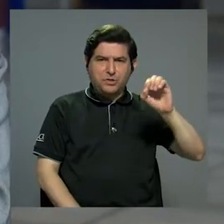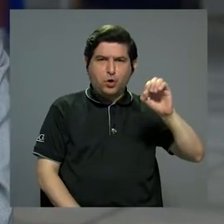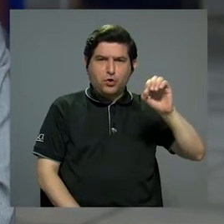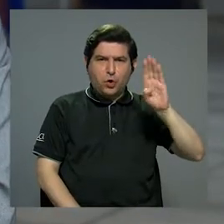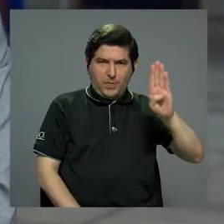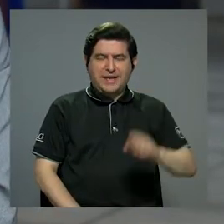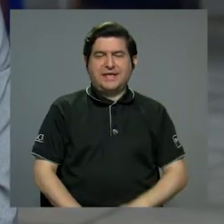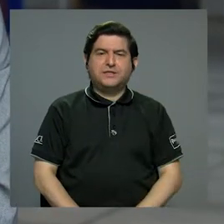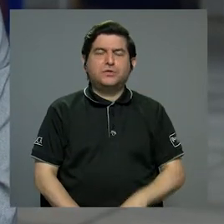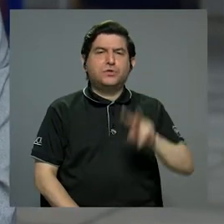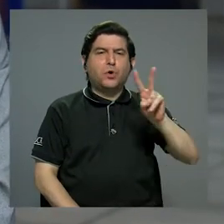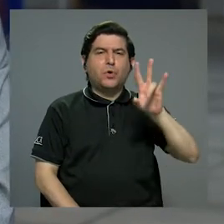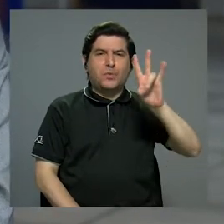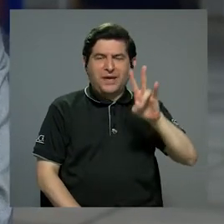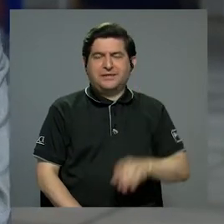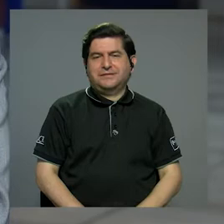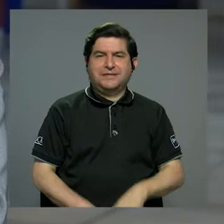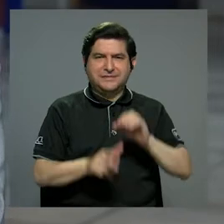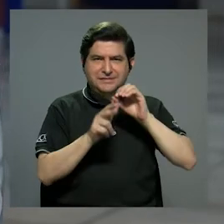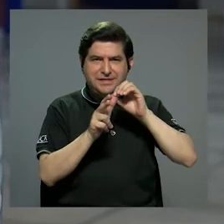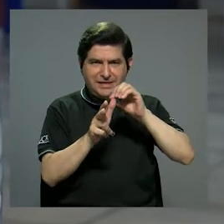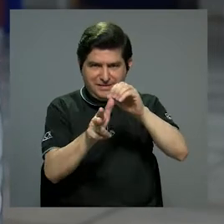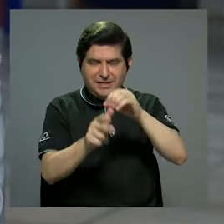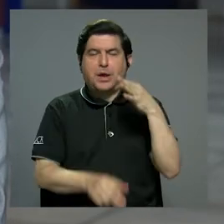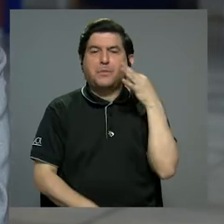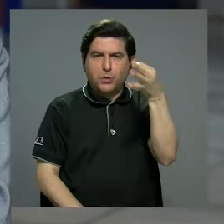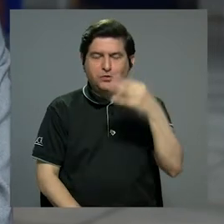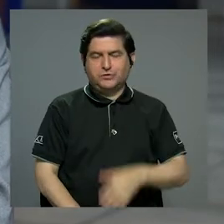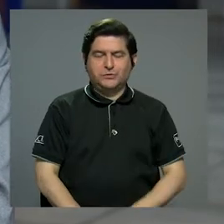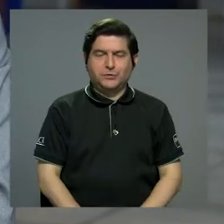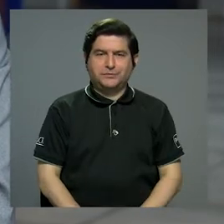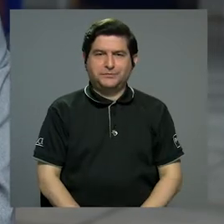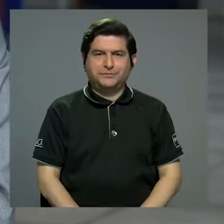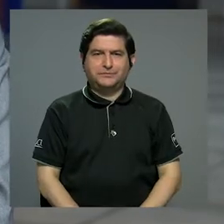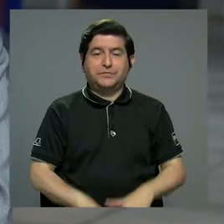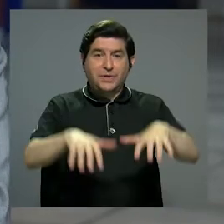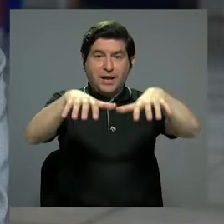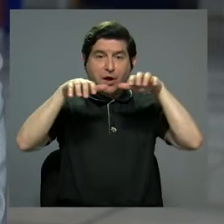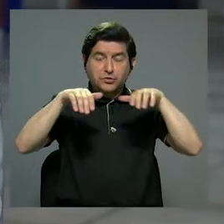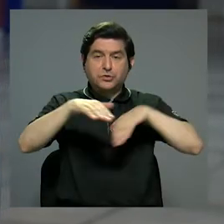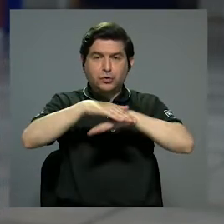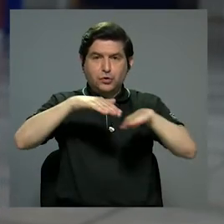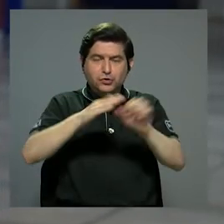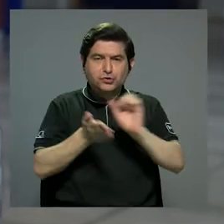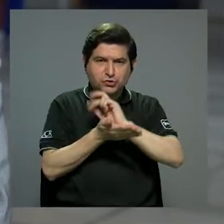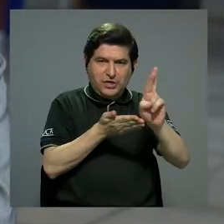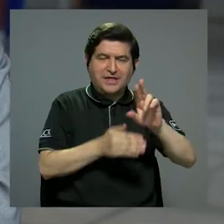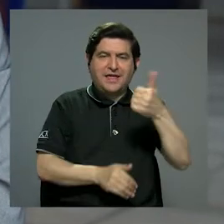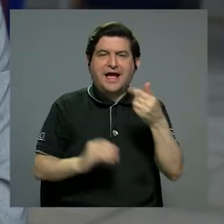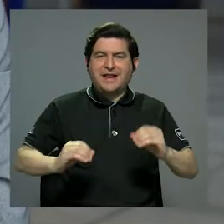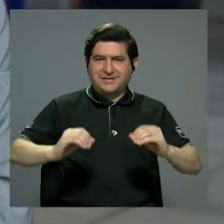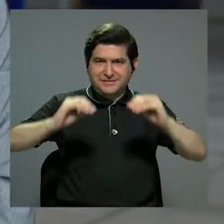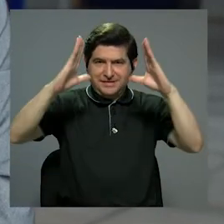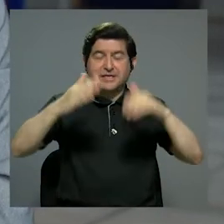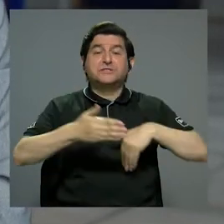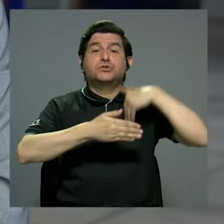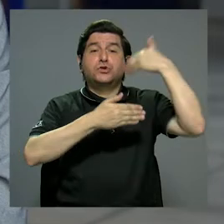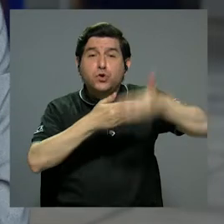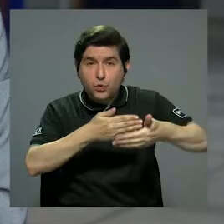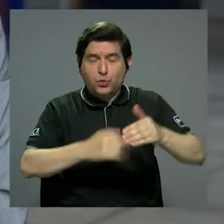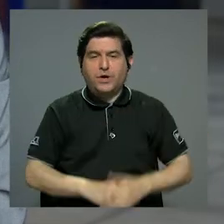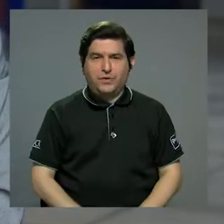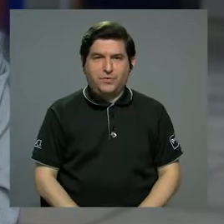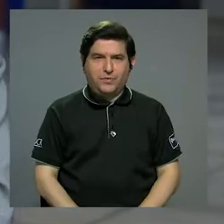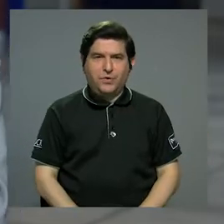el 27 de noviembre próximo en el auditorio de la sede de Occidente a las 10 de la mañana. Posteriormente sigue don